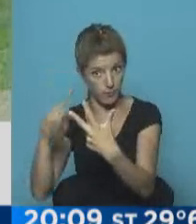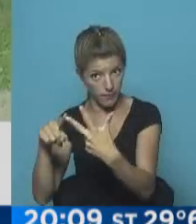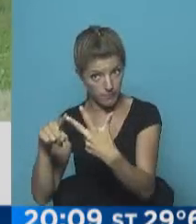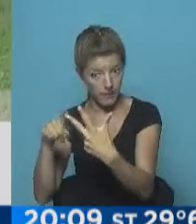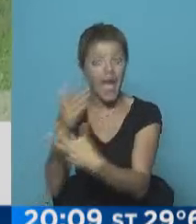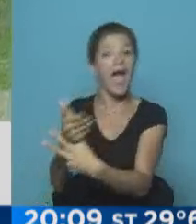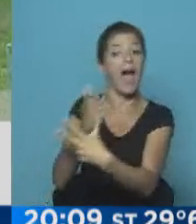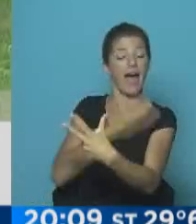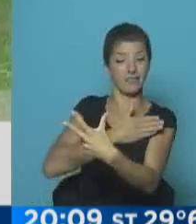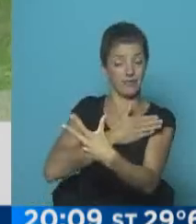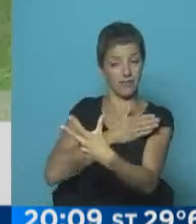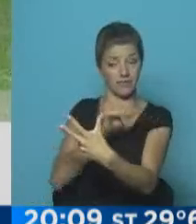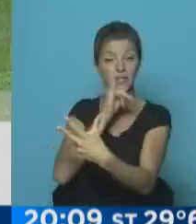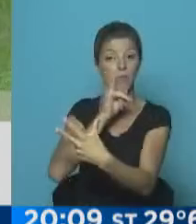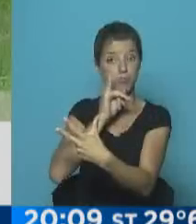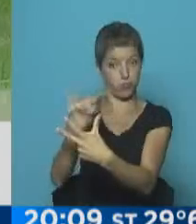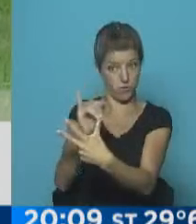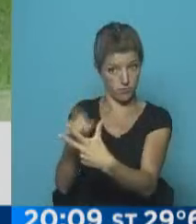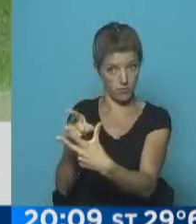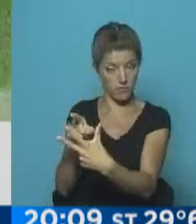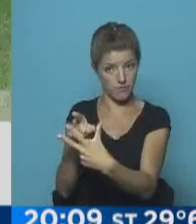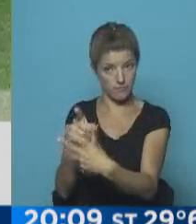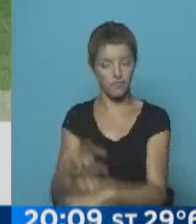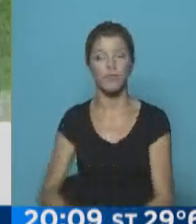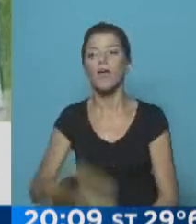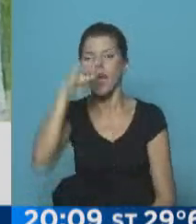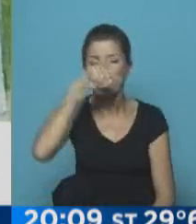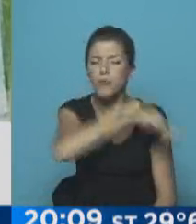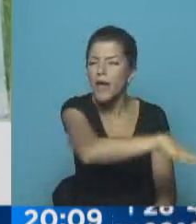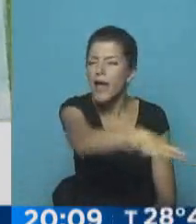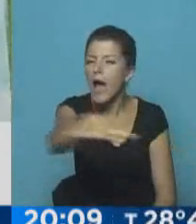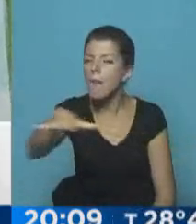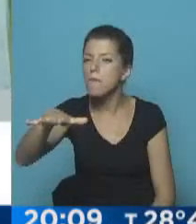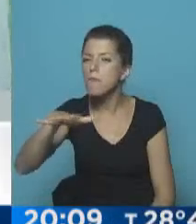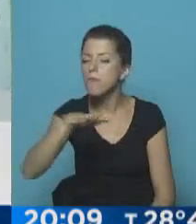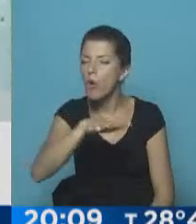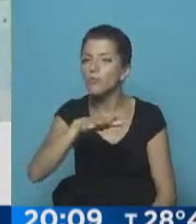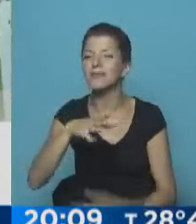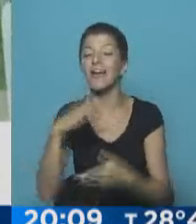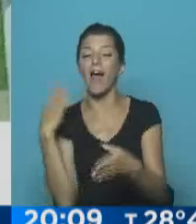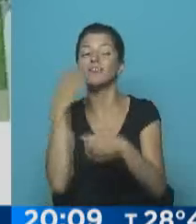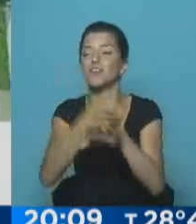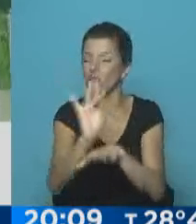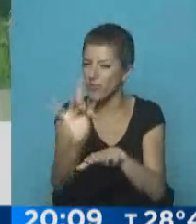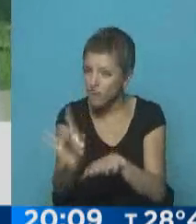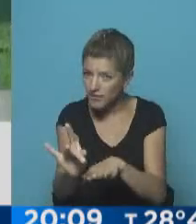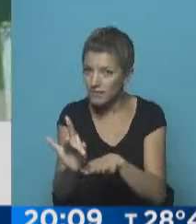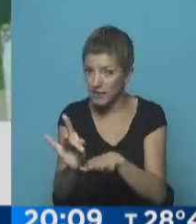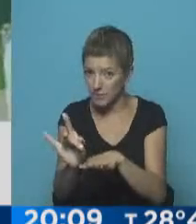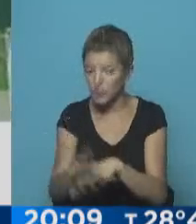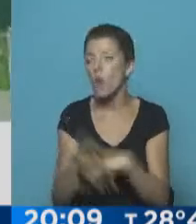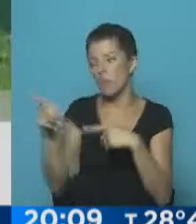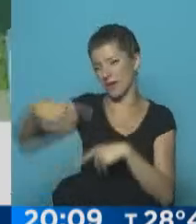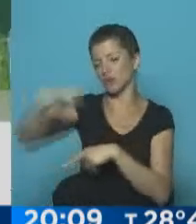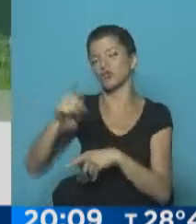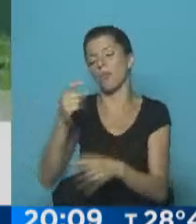avezados en el manejo en campos, en lugares que son de difícil acceso, ya que son cazadores, expertos